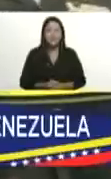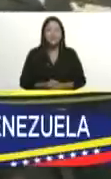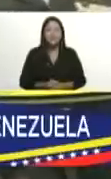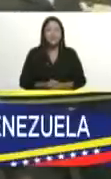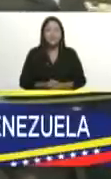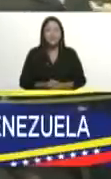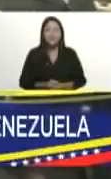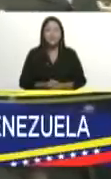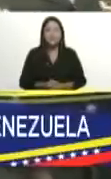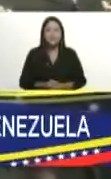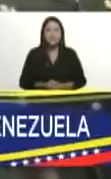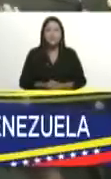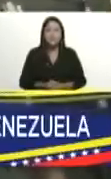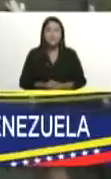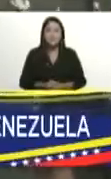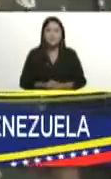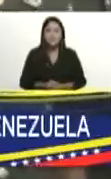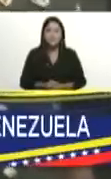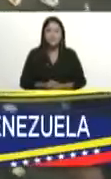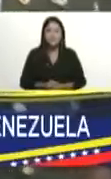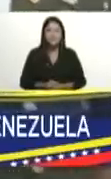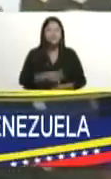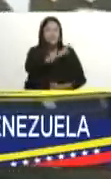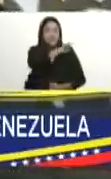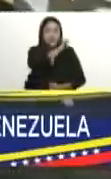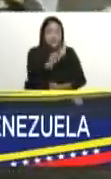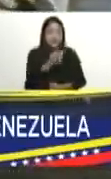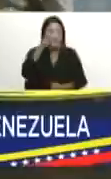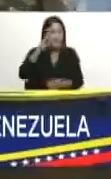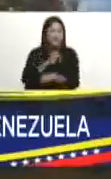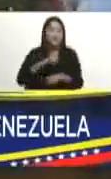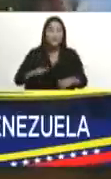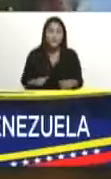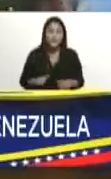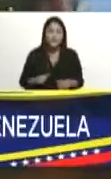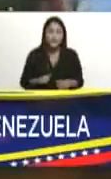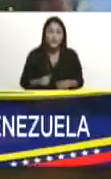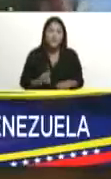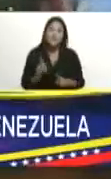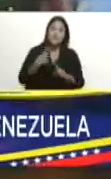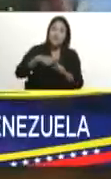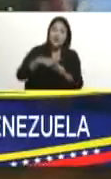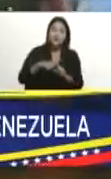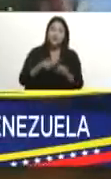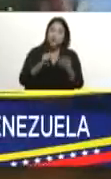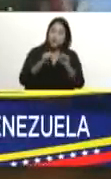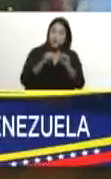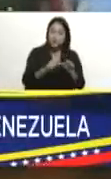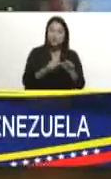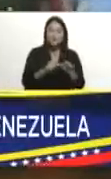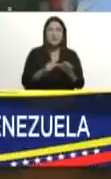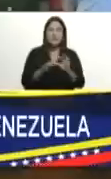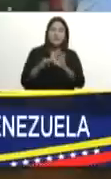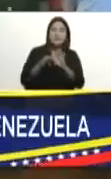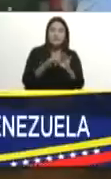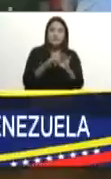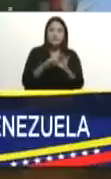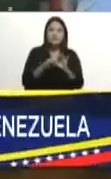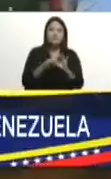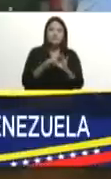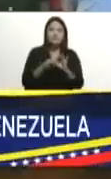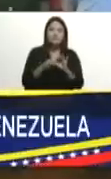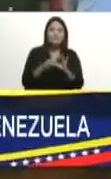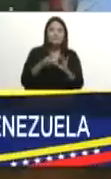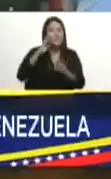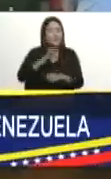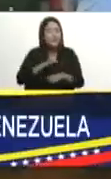República Bolivariana de Venezuela, nuestro comandante en jefe, y continuaremos en perfecta fusión cívico-militar,